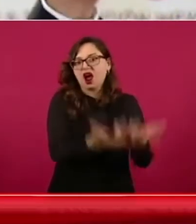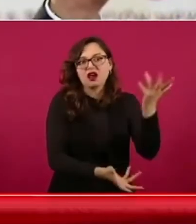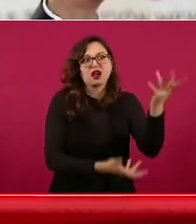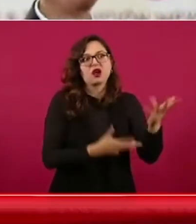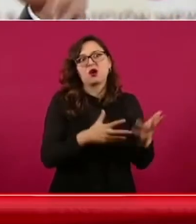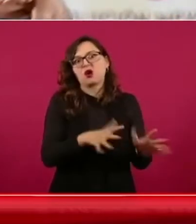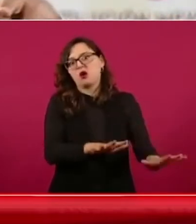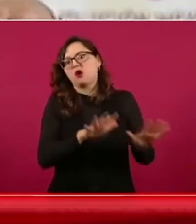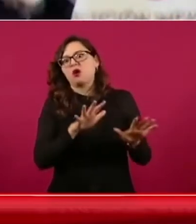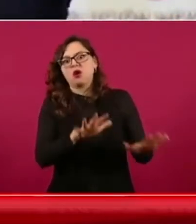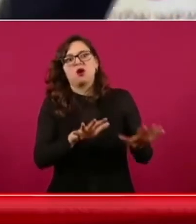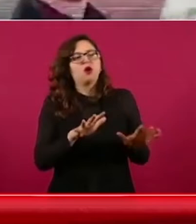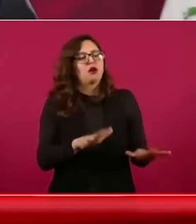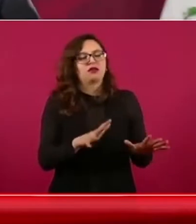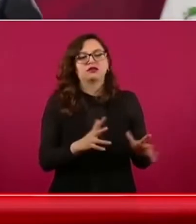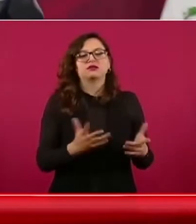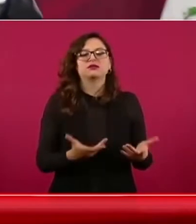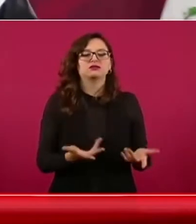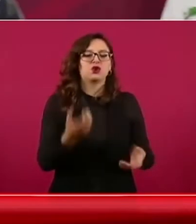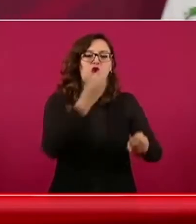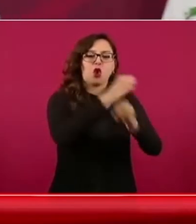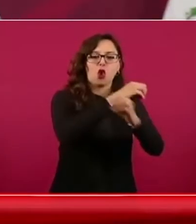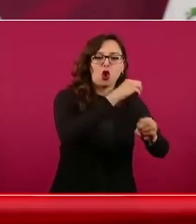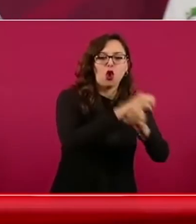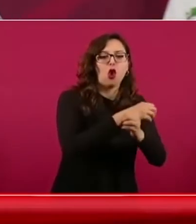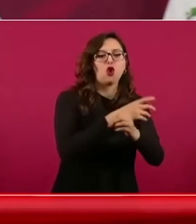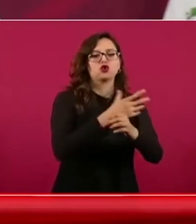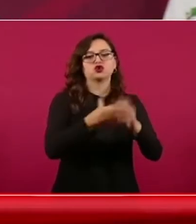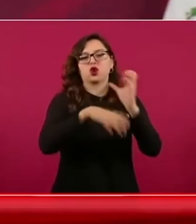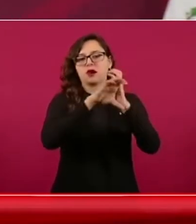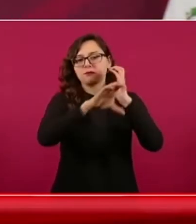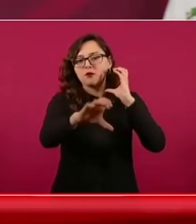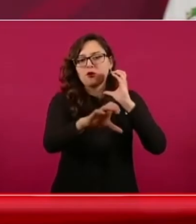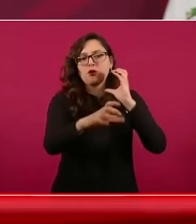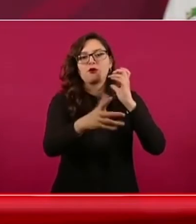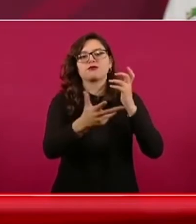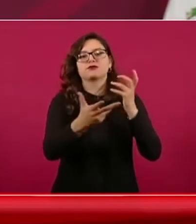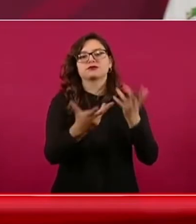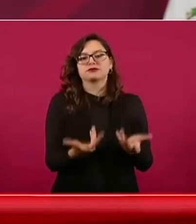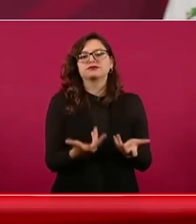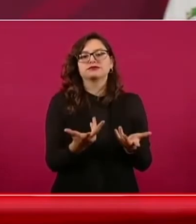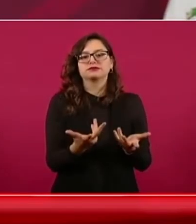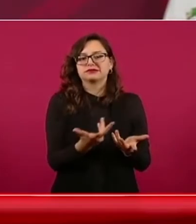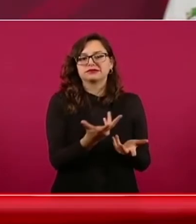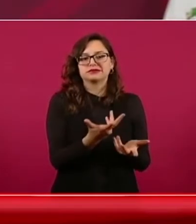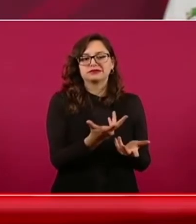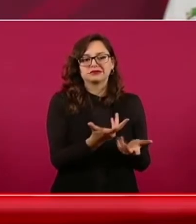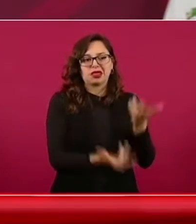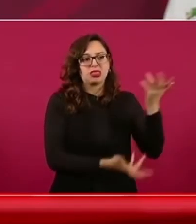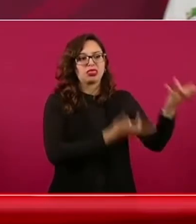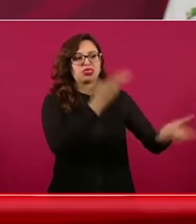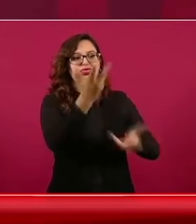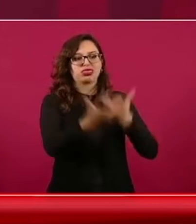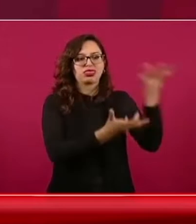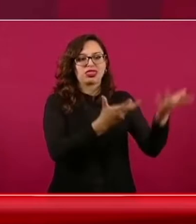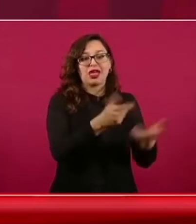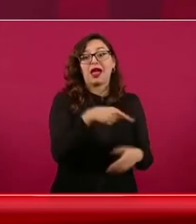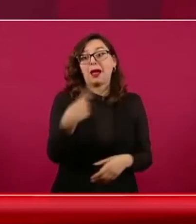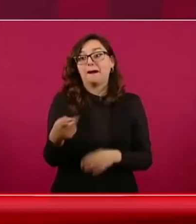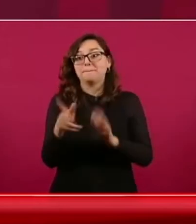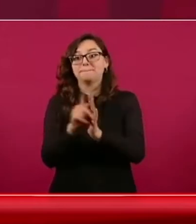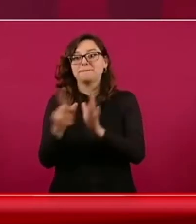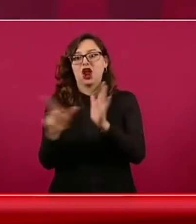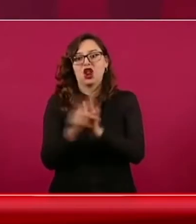quemar los Oxxos, quemar los autobuses, mientras acá el Reforma